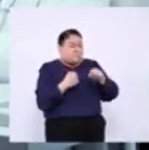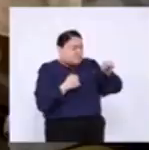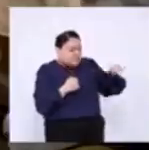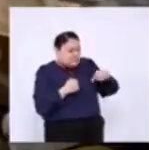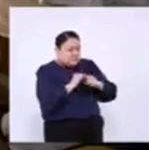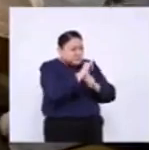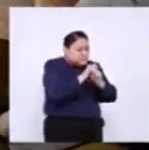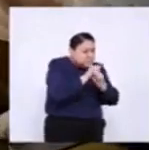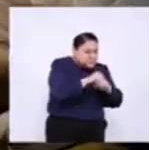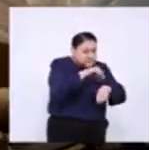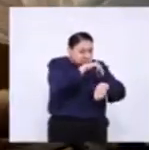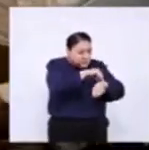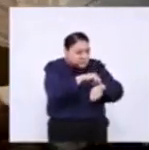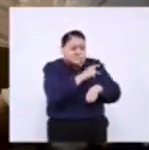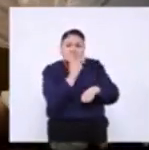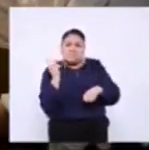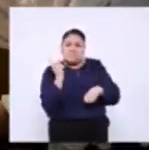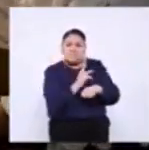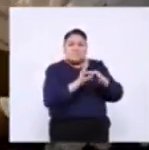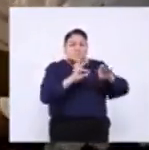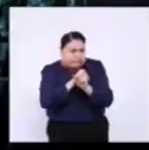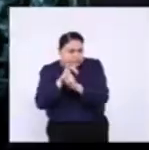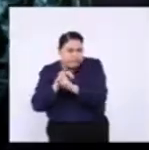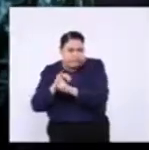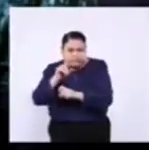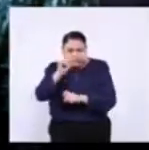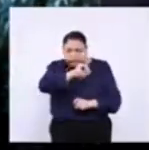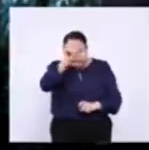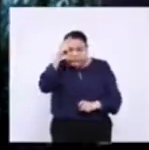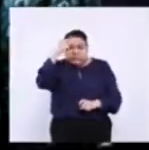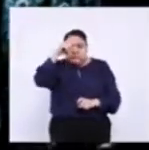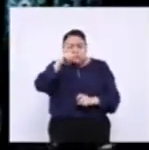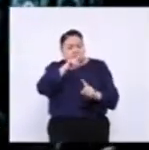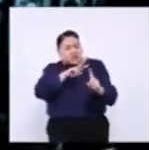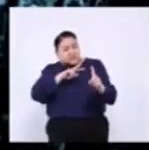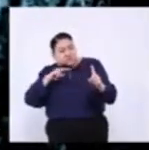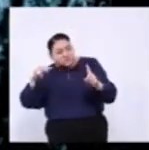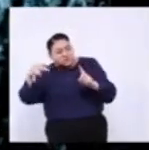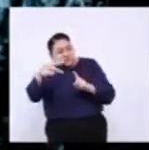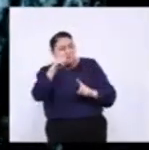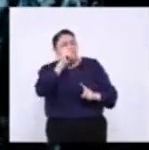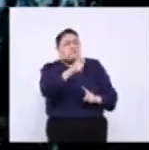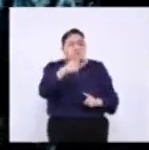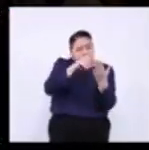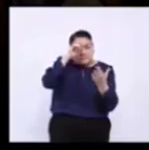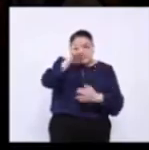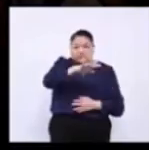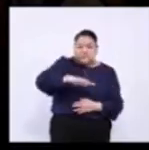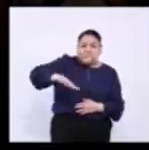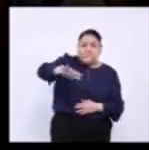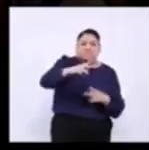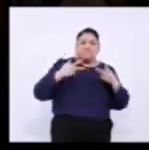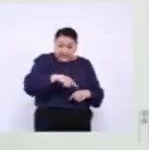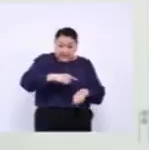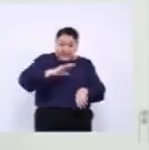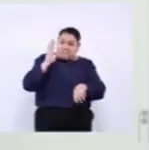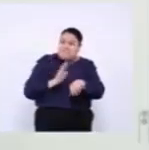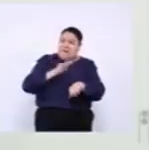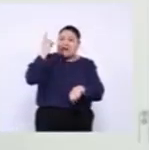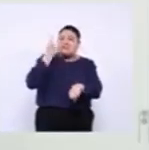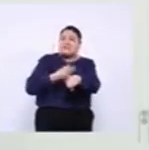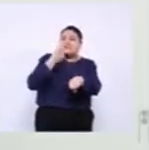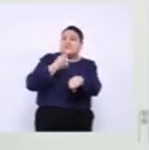en México 2021 con la finalidad de evaluar el impacto de las enfermedades y el proceso de envejecimiento en el país la